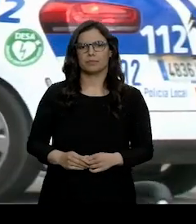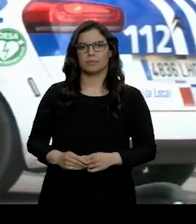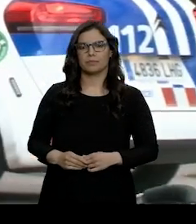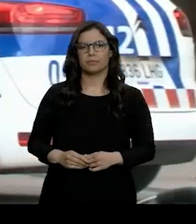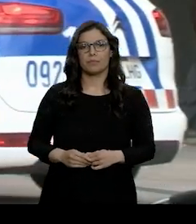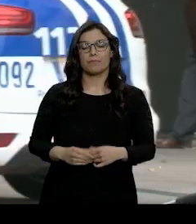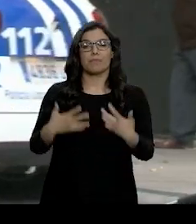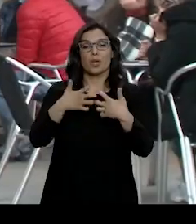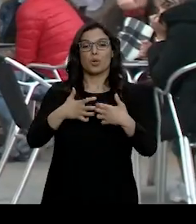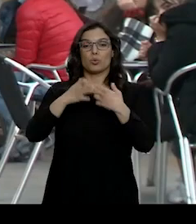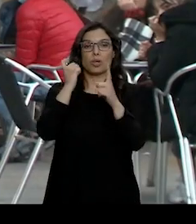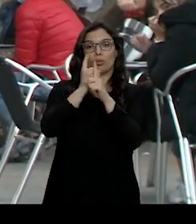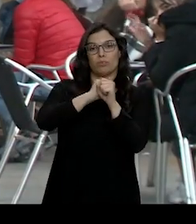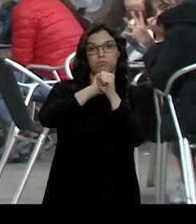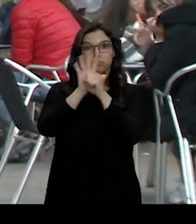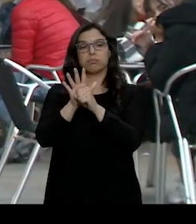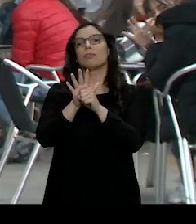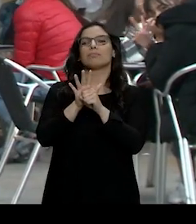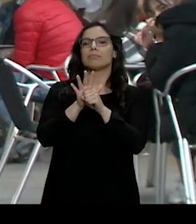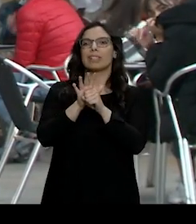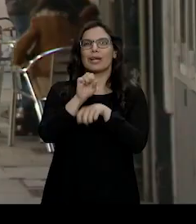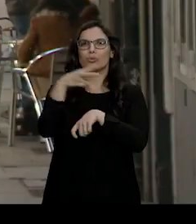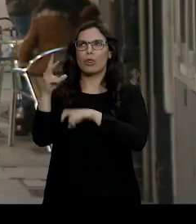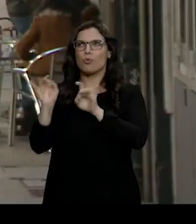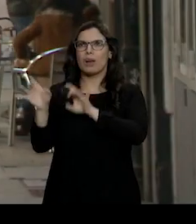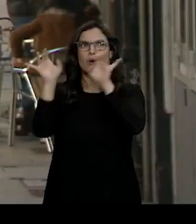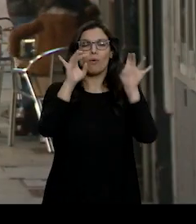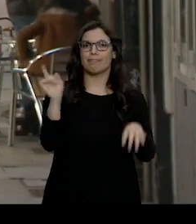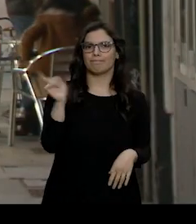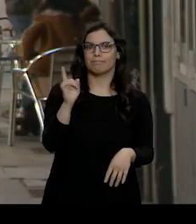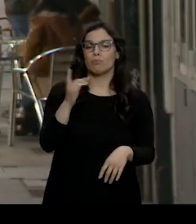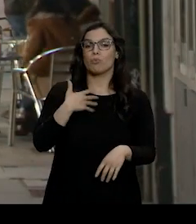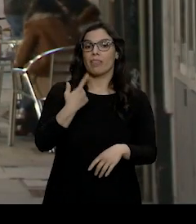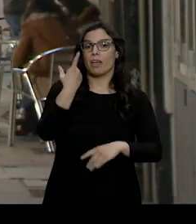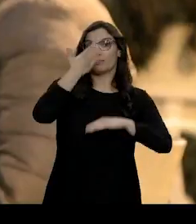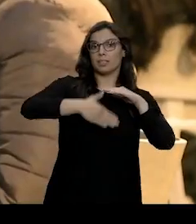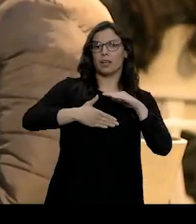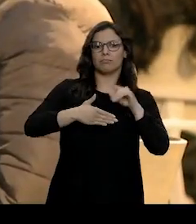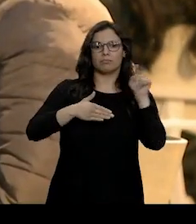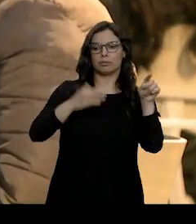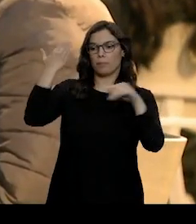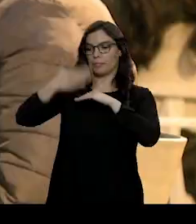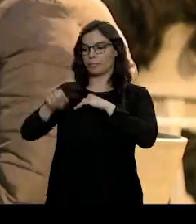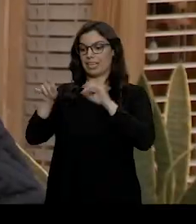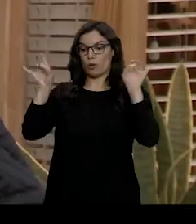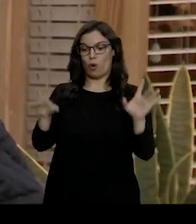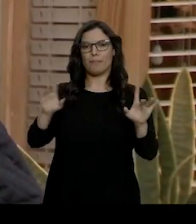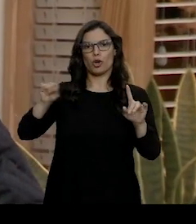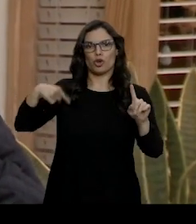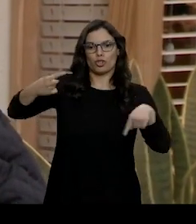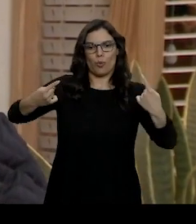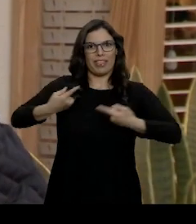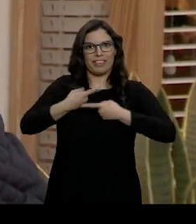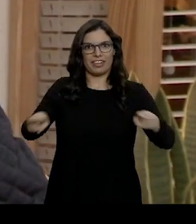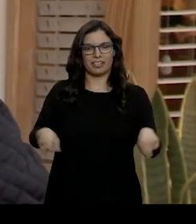En la lucha contra la pandemia, 2 y 2 no siempre son 4. Una misma medida tiene efectos diferentes según el territorio. Pues es que